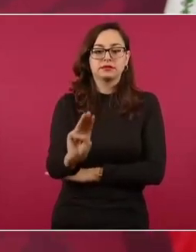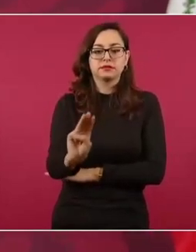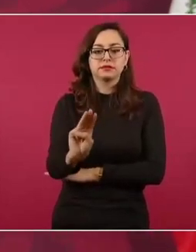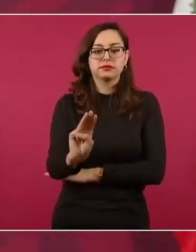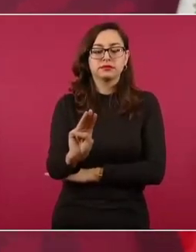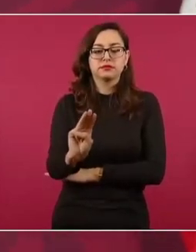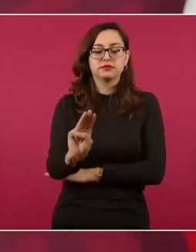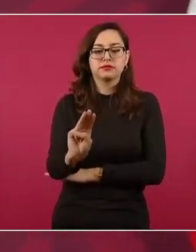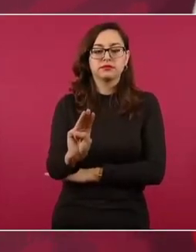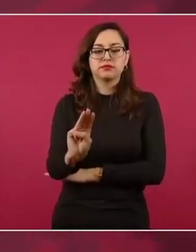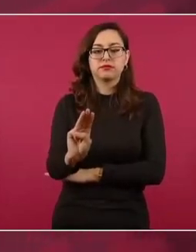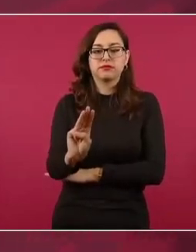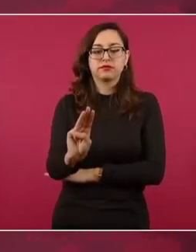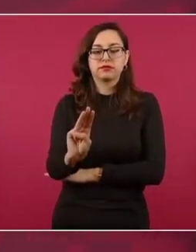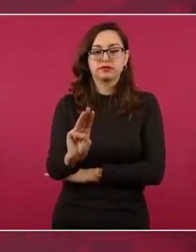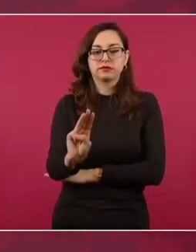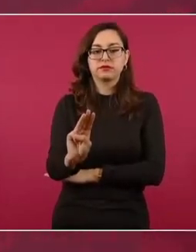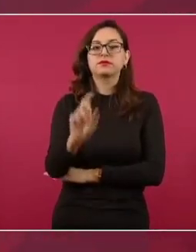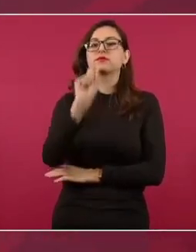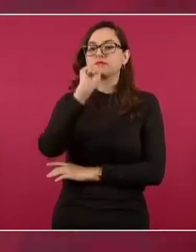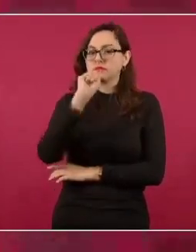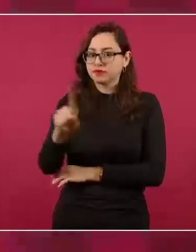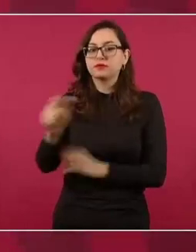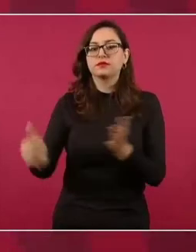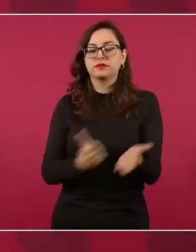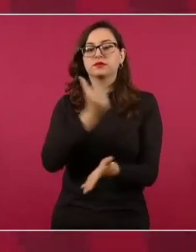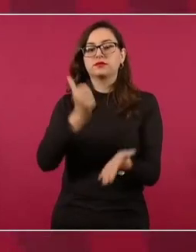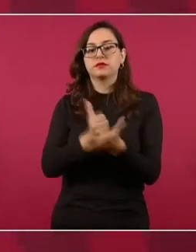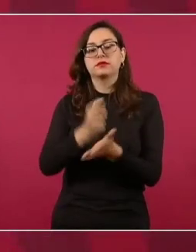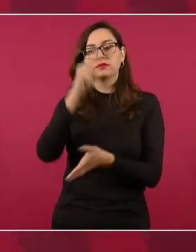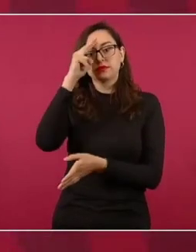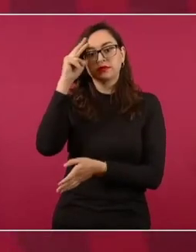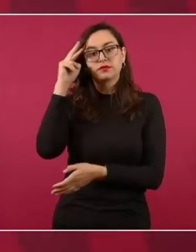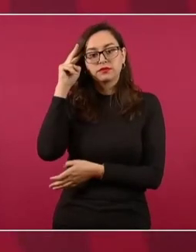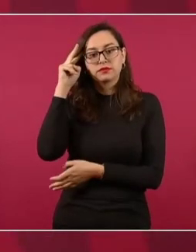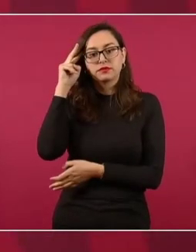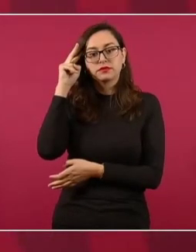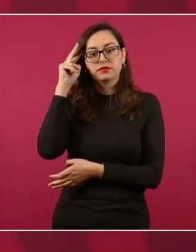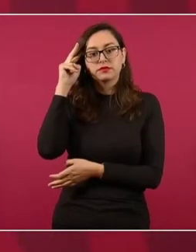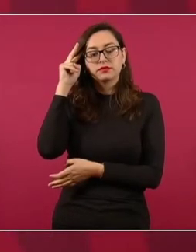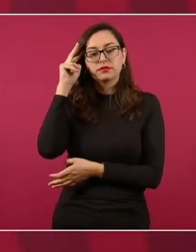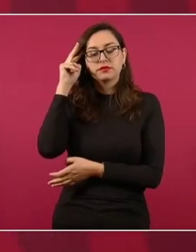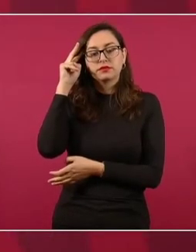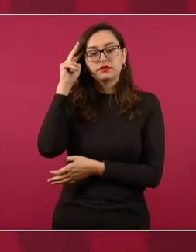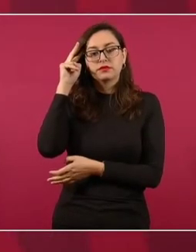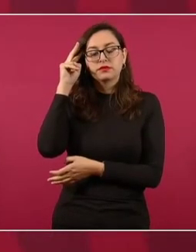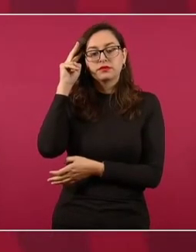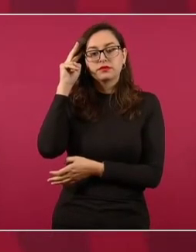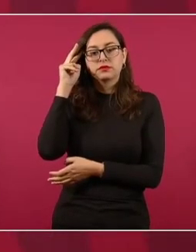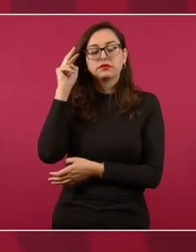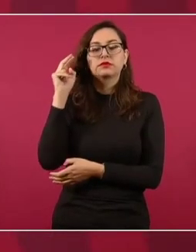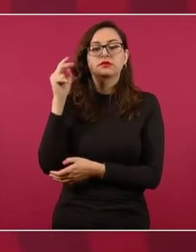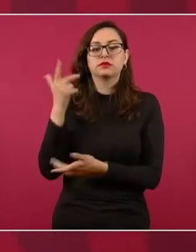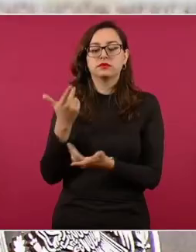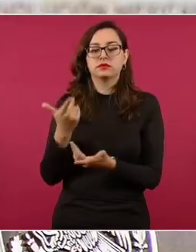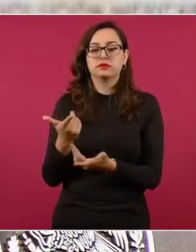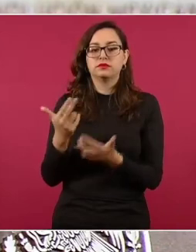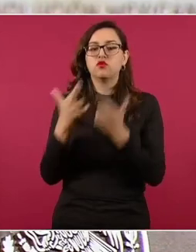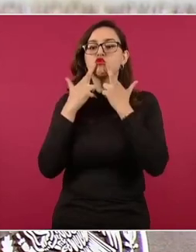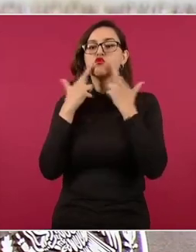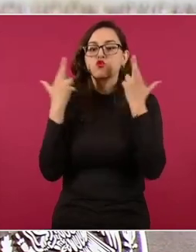vamos a llevar a cabo también en Victoria el gabinete de